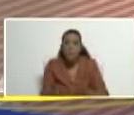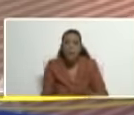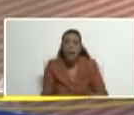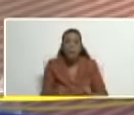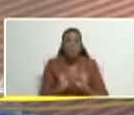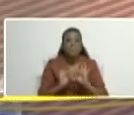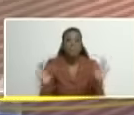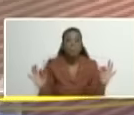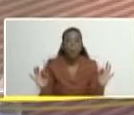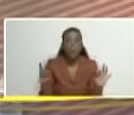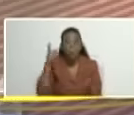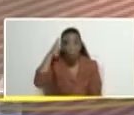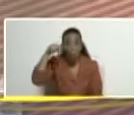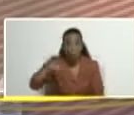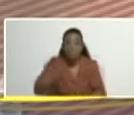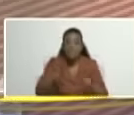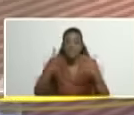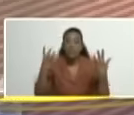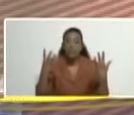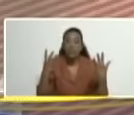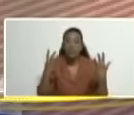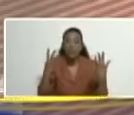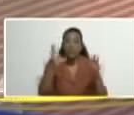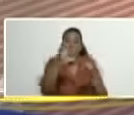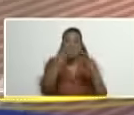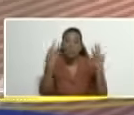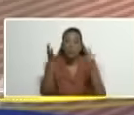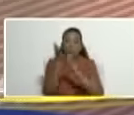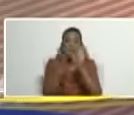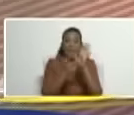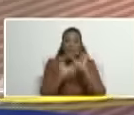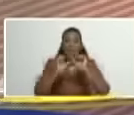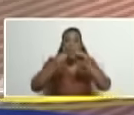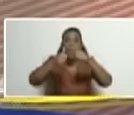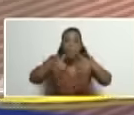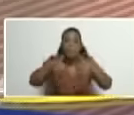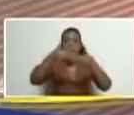que hoy 18 de abril arranquemos